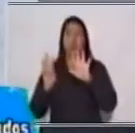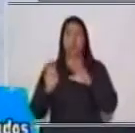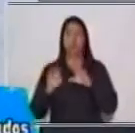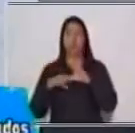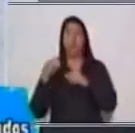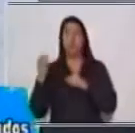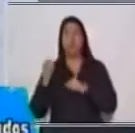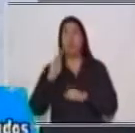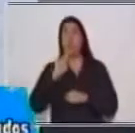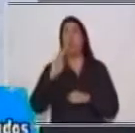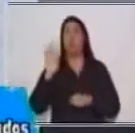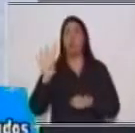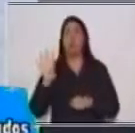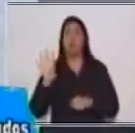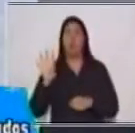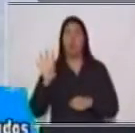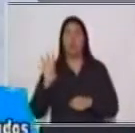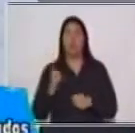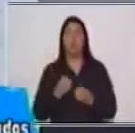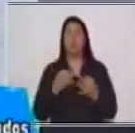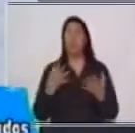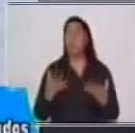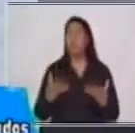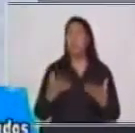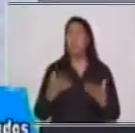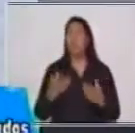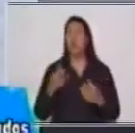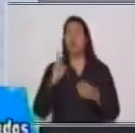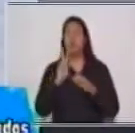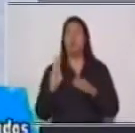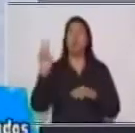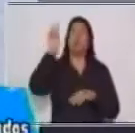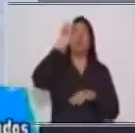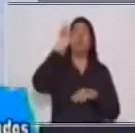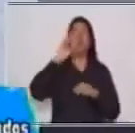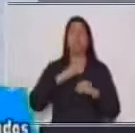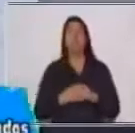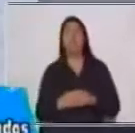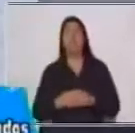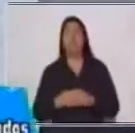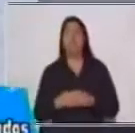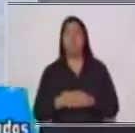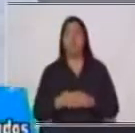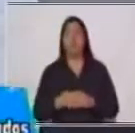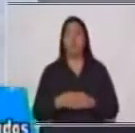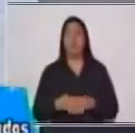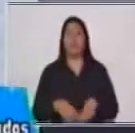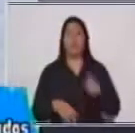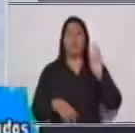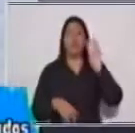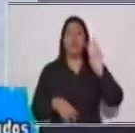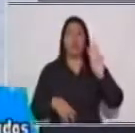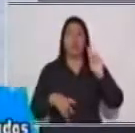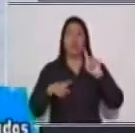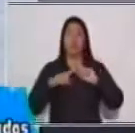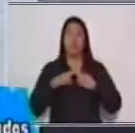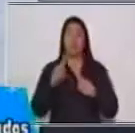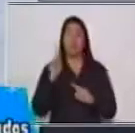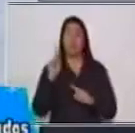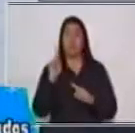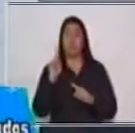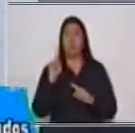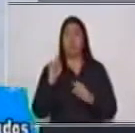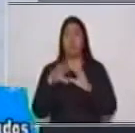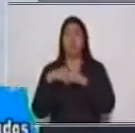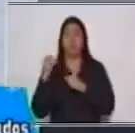24. ¿Cuánto llevo? 2. 3 por 1, 3, más